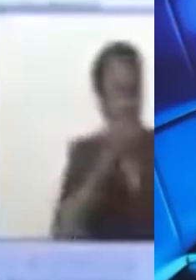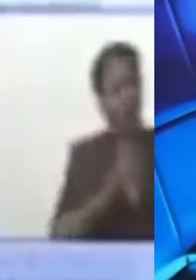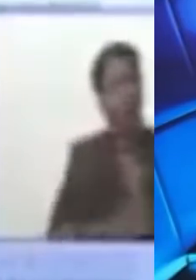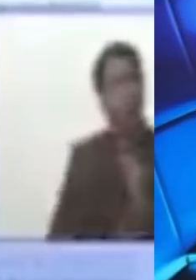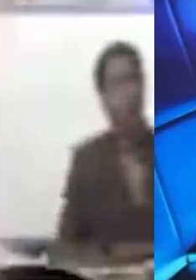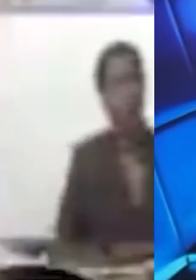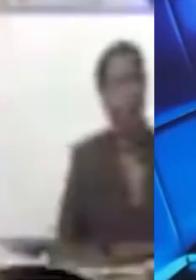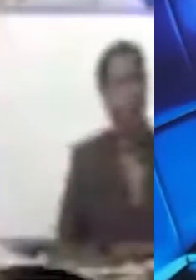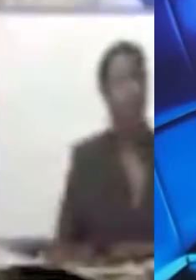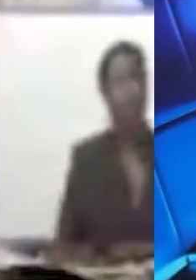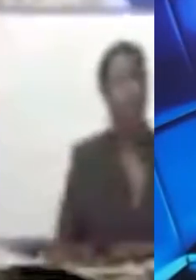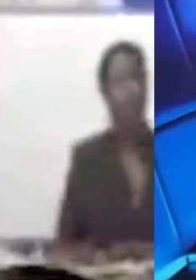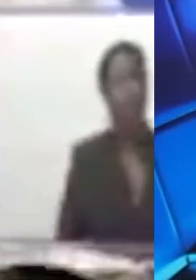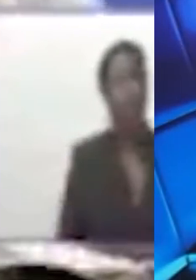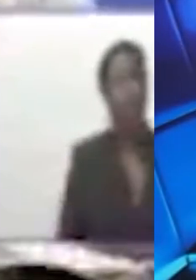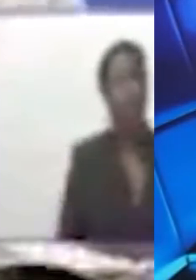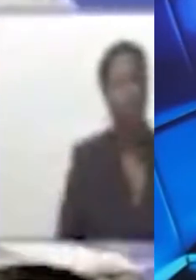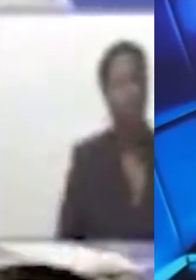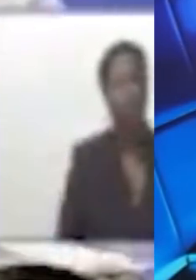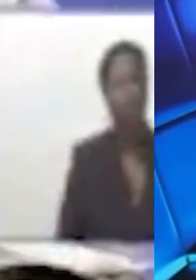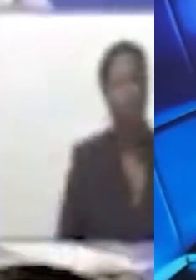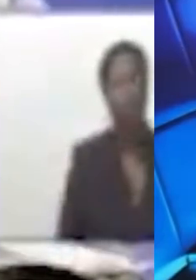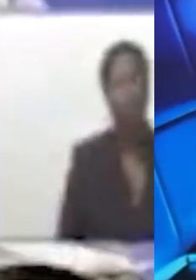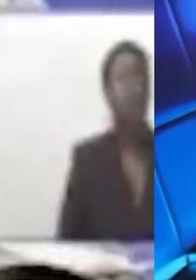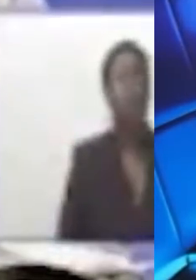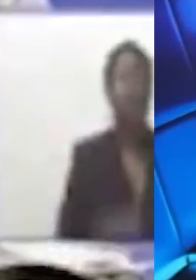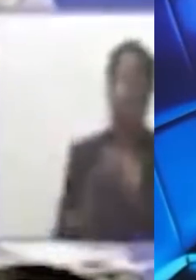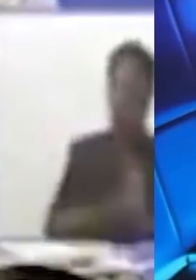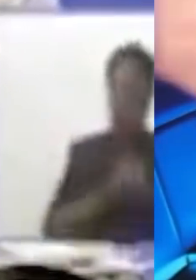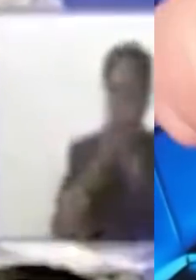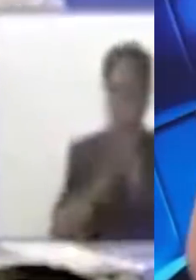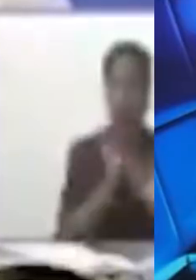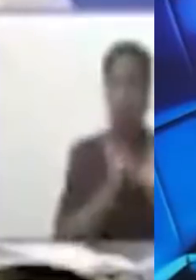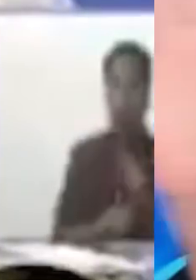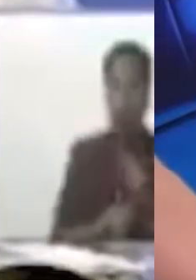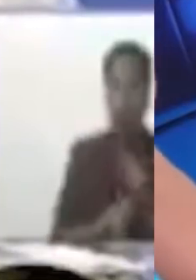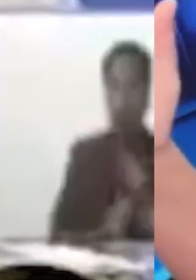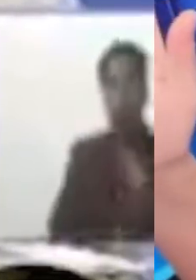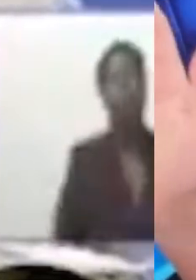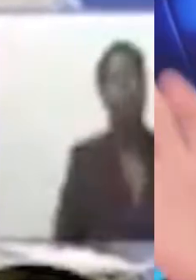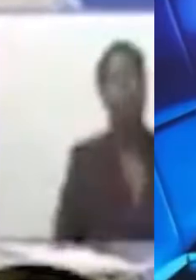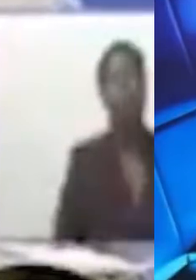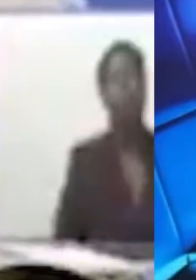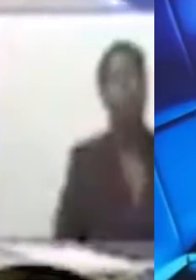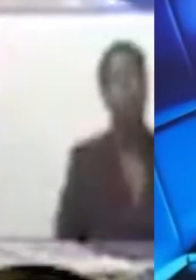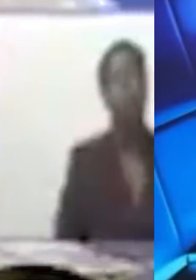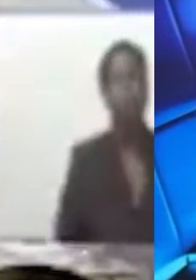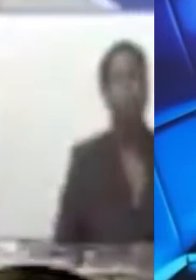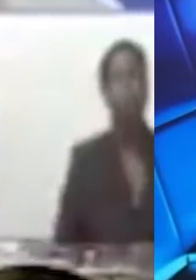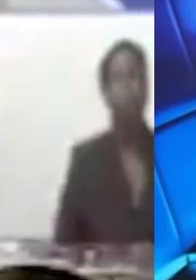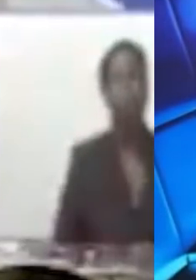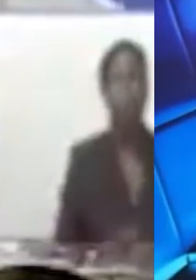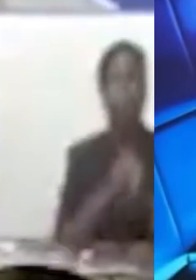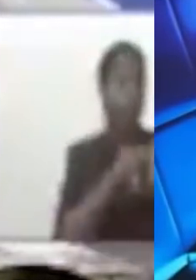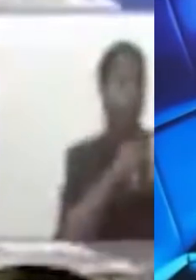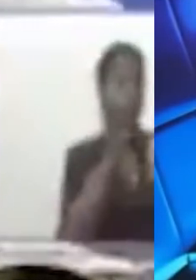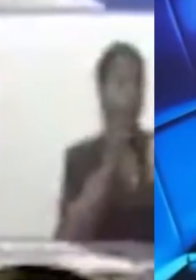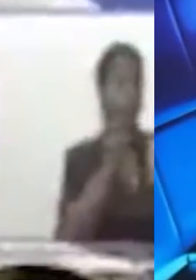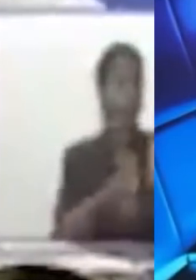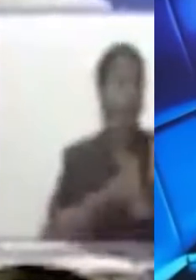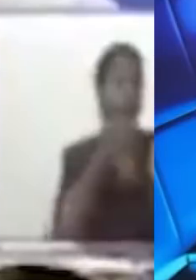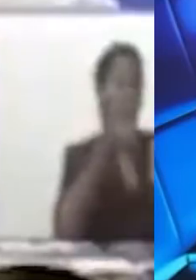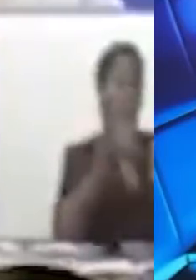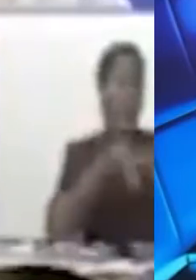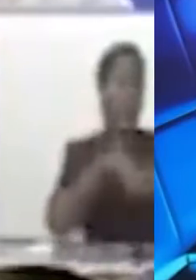Bueno, ante todo decir que eso es real. Ahora bien, yo debo plantear en primer lugar la situación que